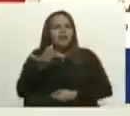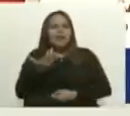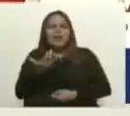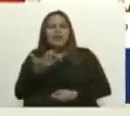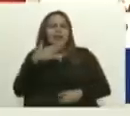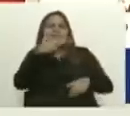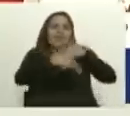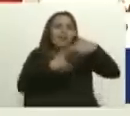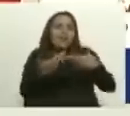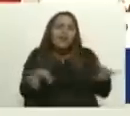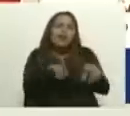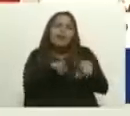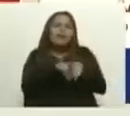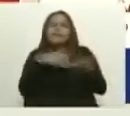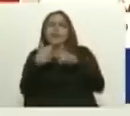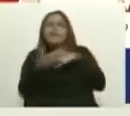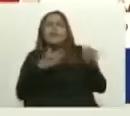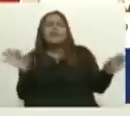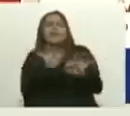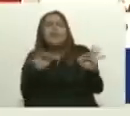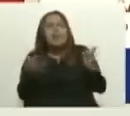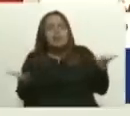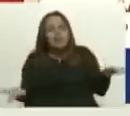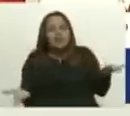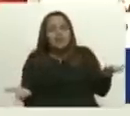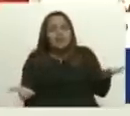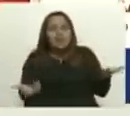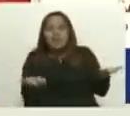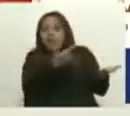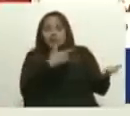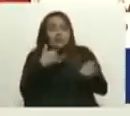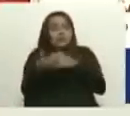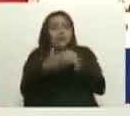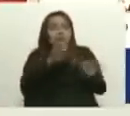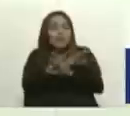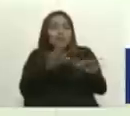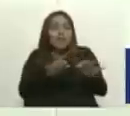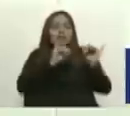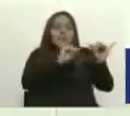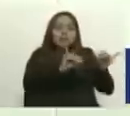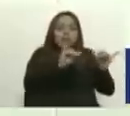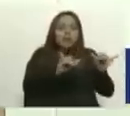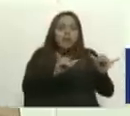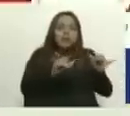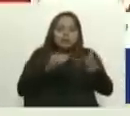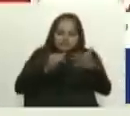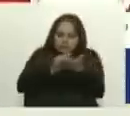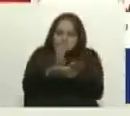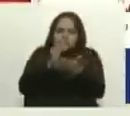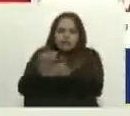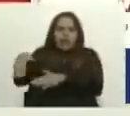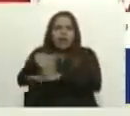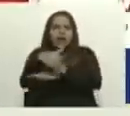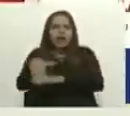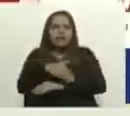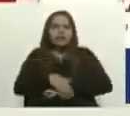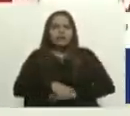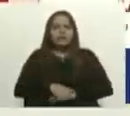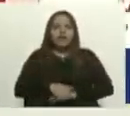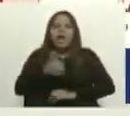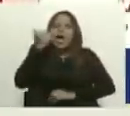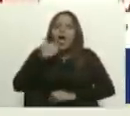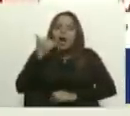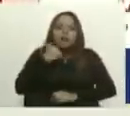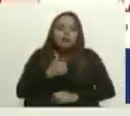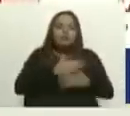nada. No les importa absolutamente nada. Por eso son capaces, Lisandro, de seguir en las calles abusando